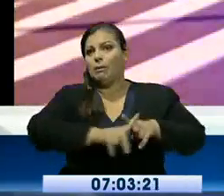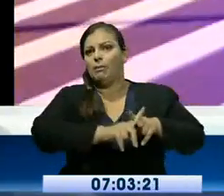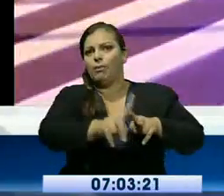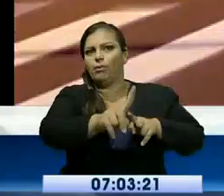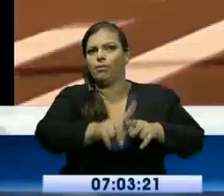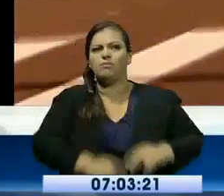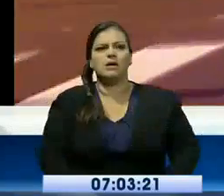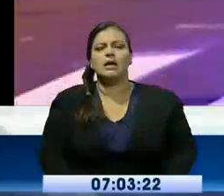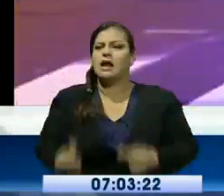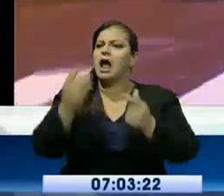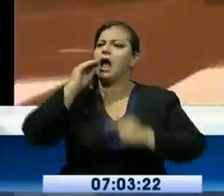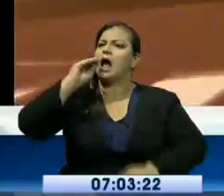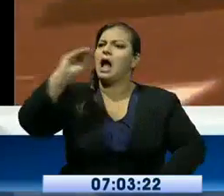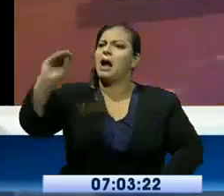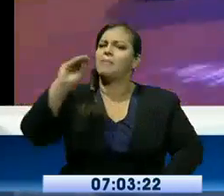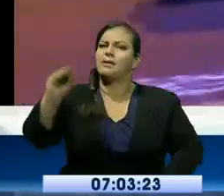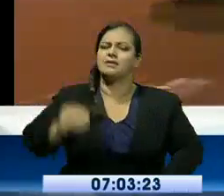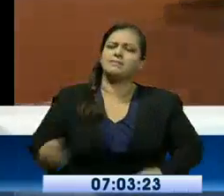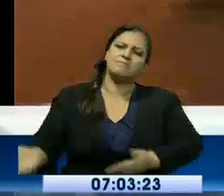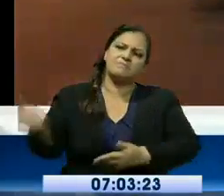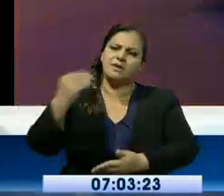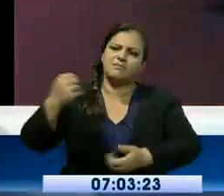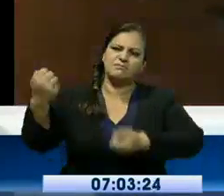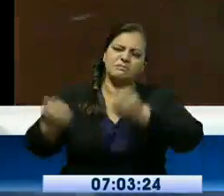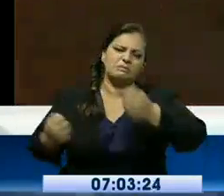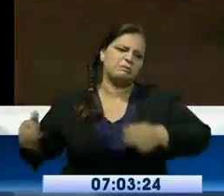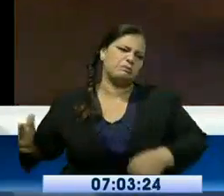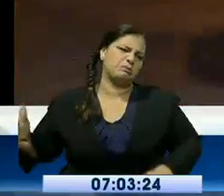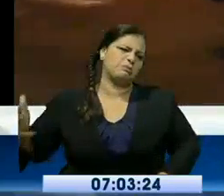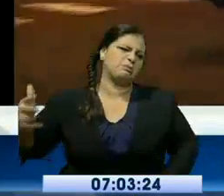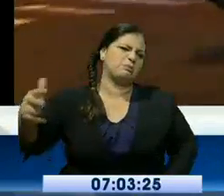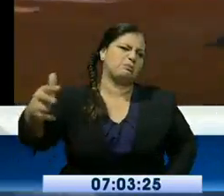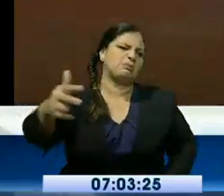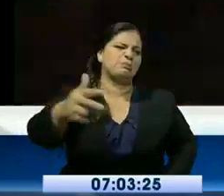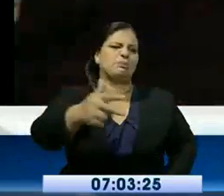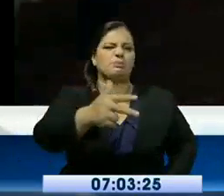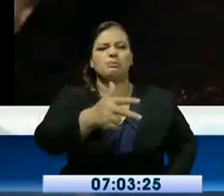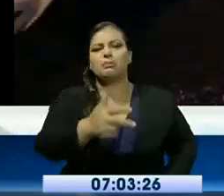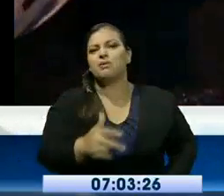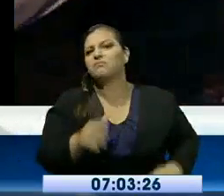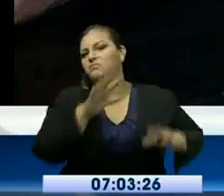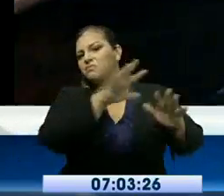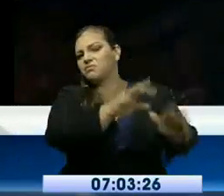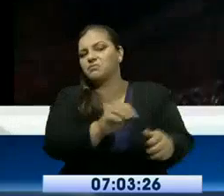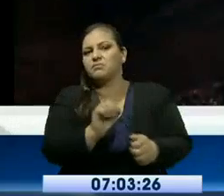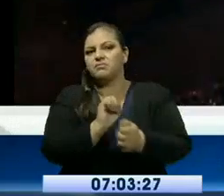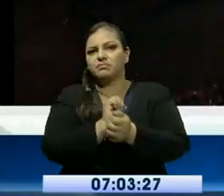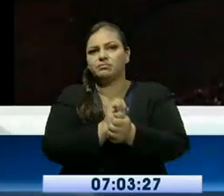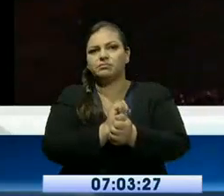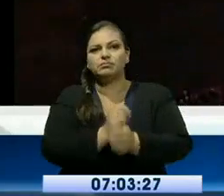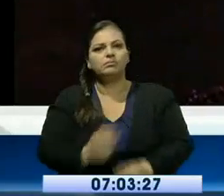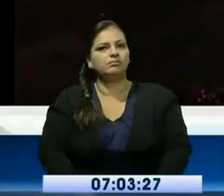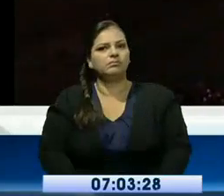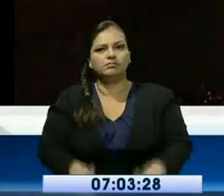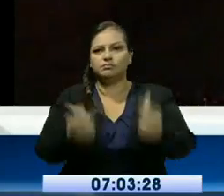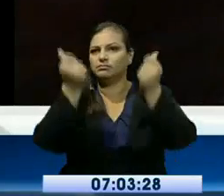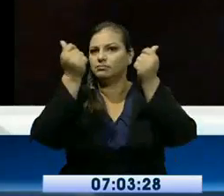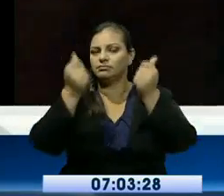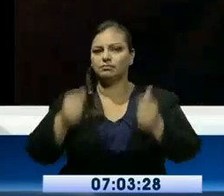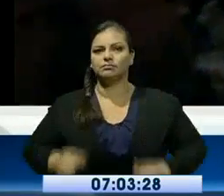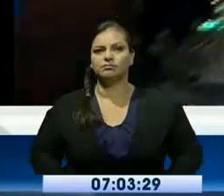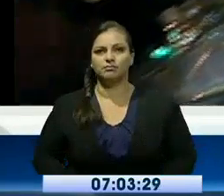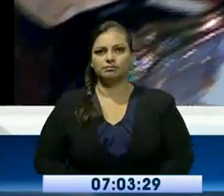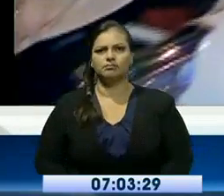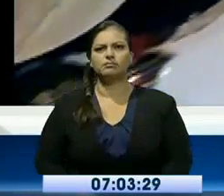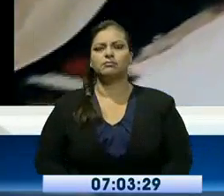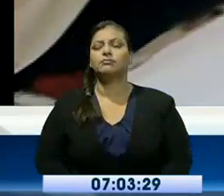interceptados a tiempo e inmediatamente lo llevamos lo que es a la unidad judicial si se le percibía